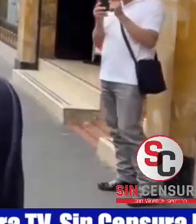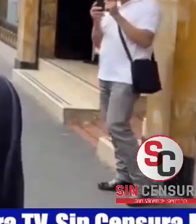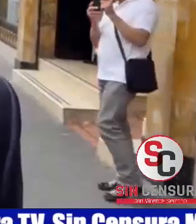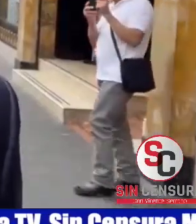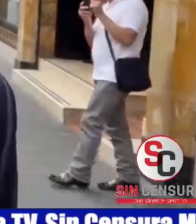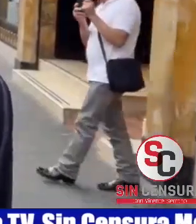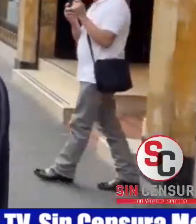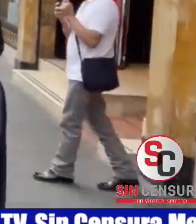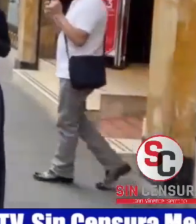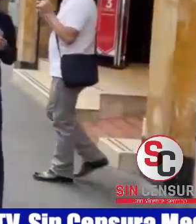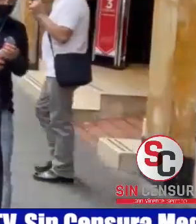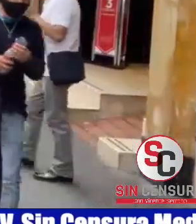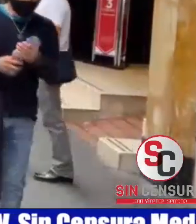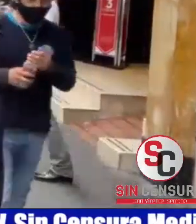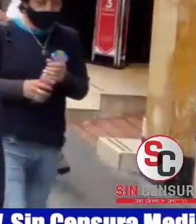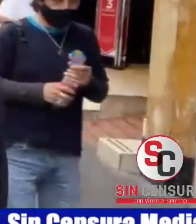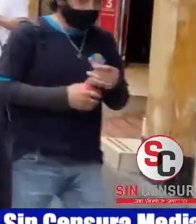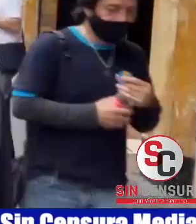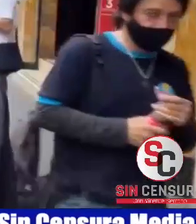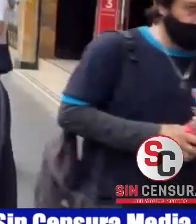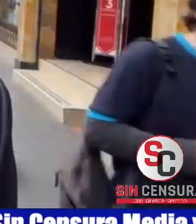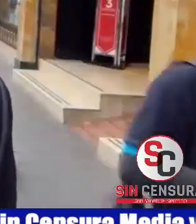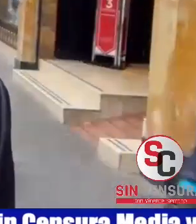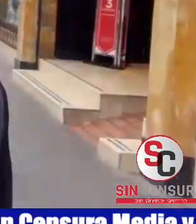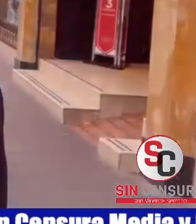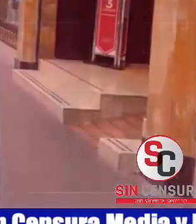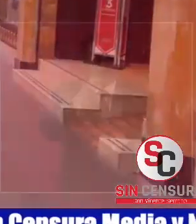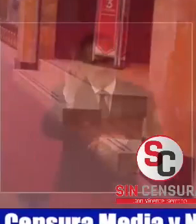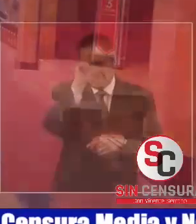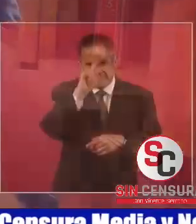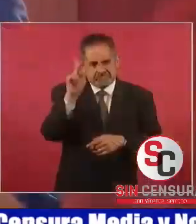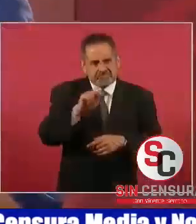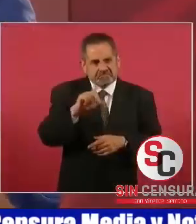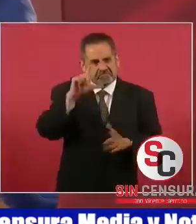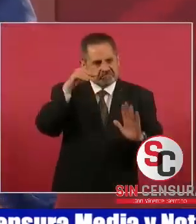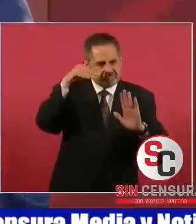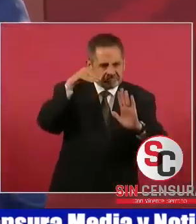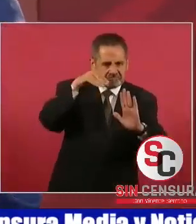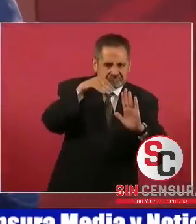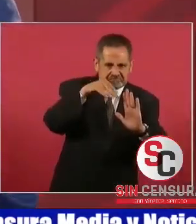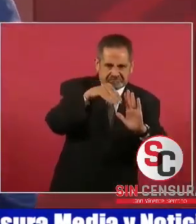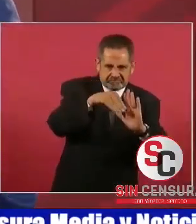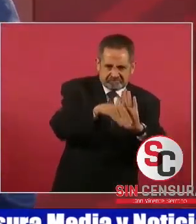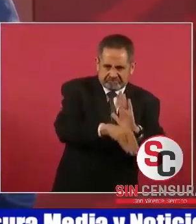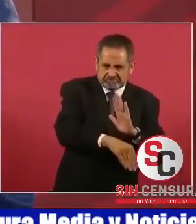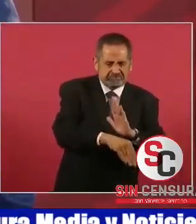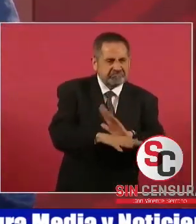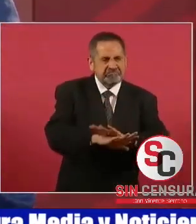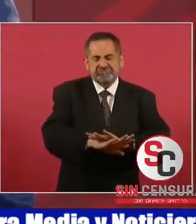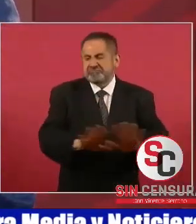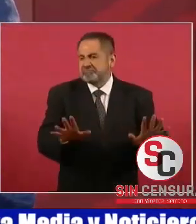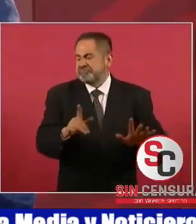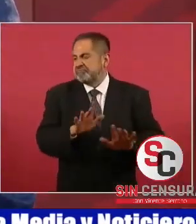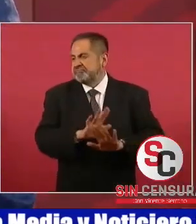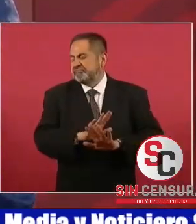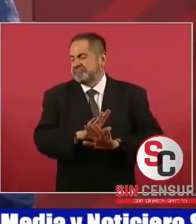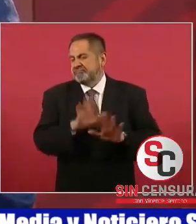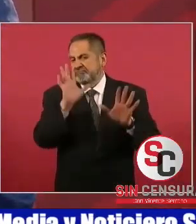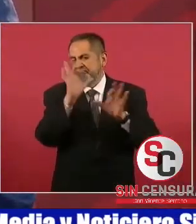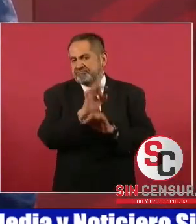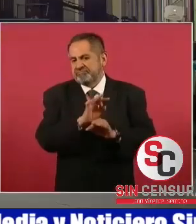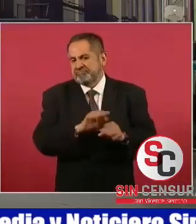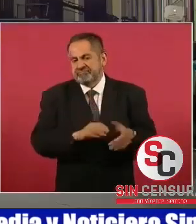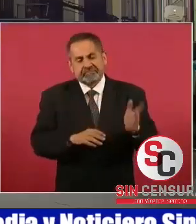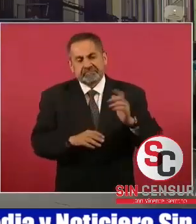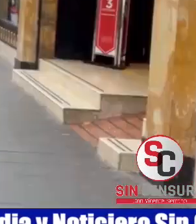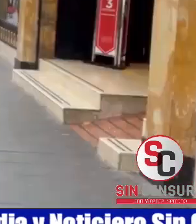que el presidente aprecia esa aportación desde el periodismo independiente y